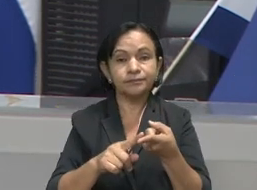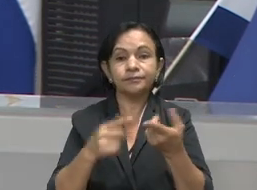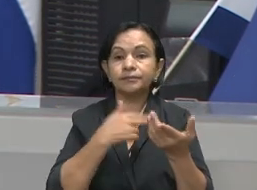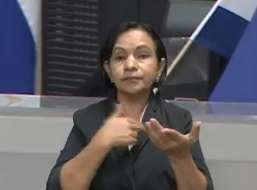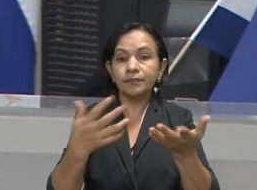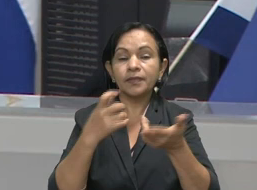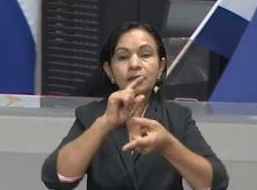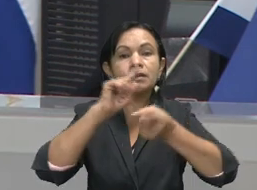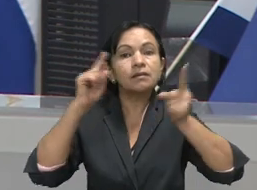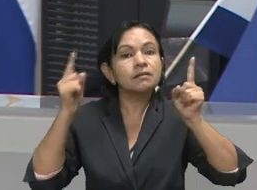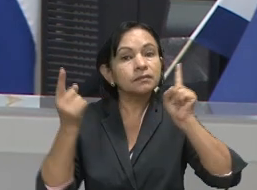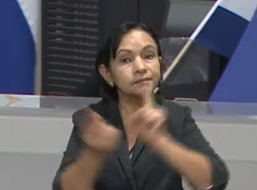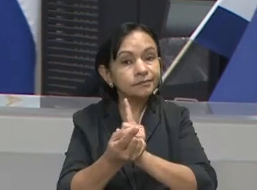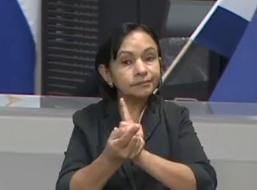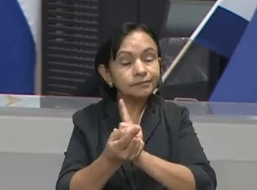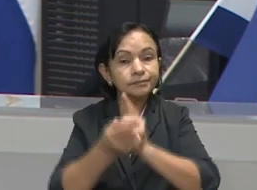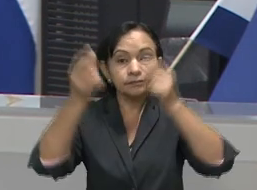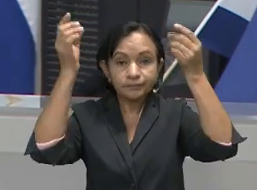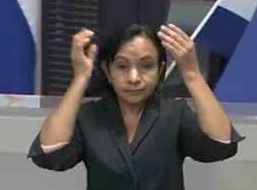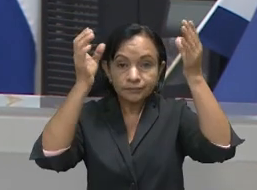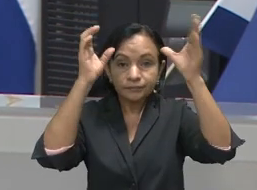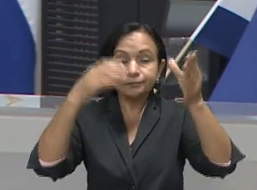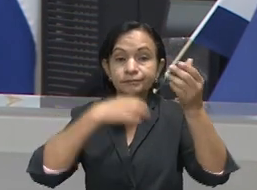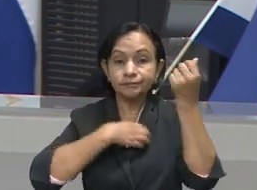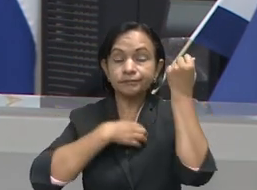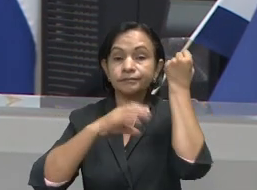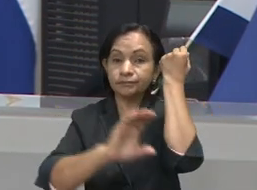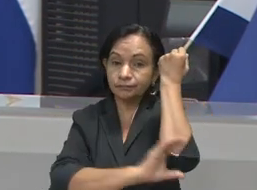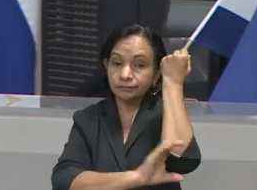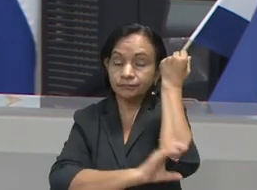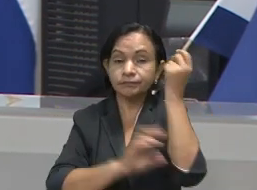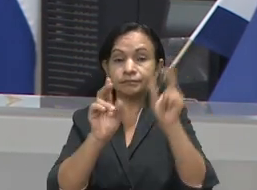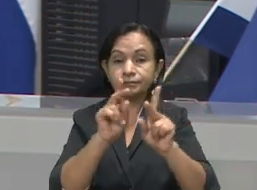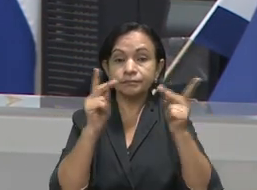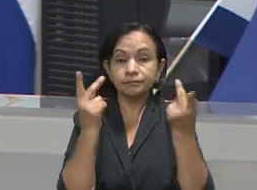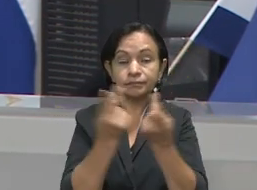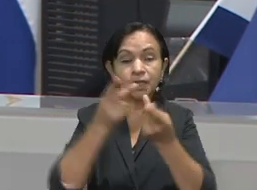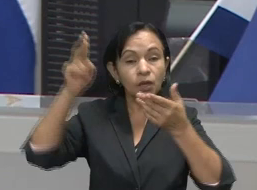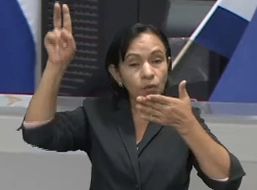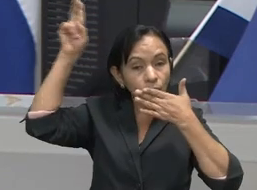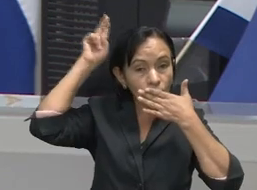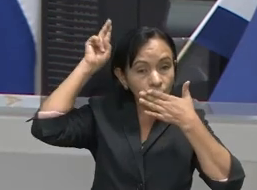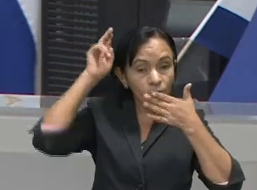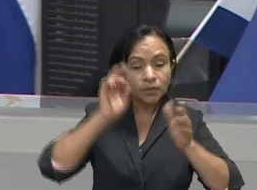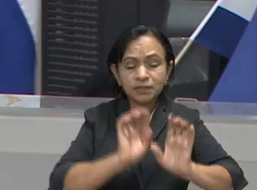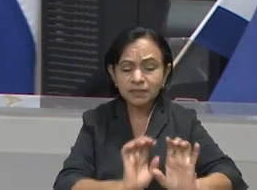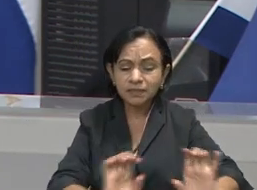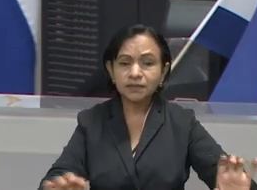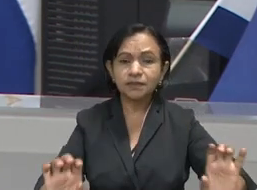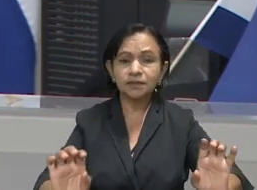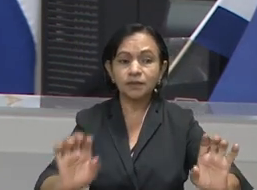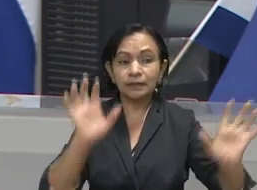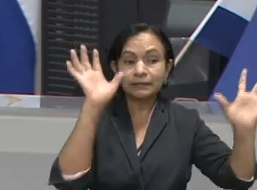Quisieron cambiarle la cultura a los pueblos indígenas desde niños y